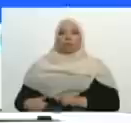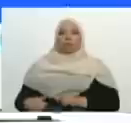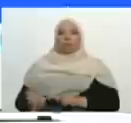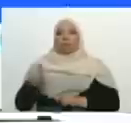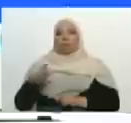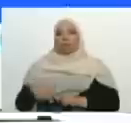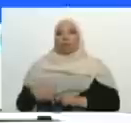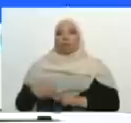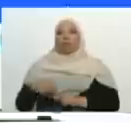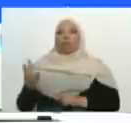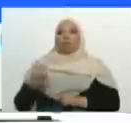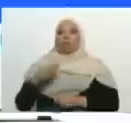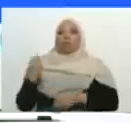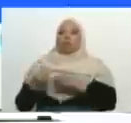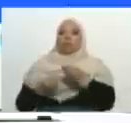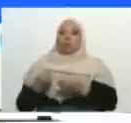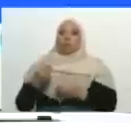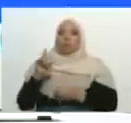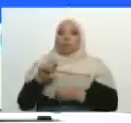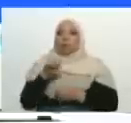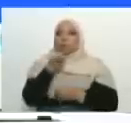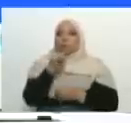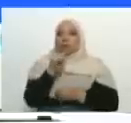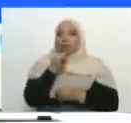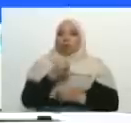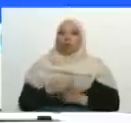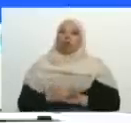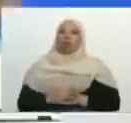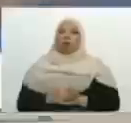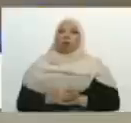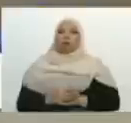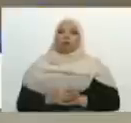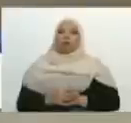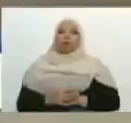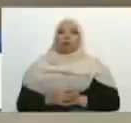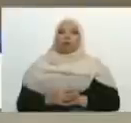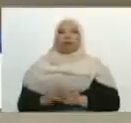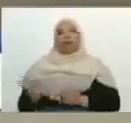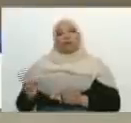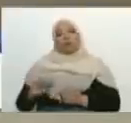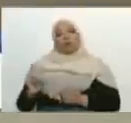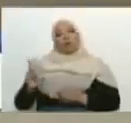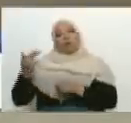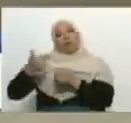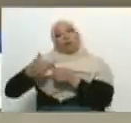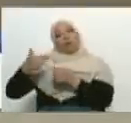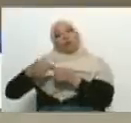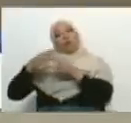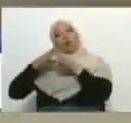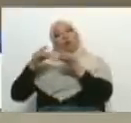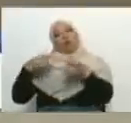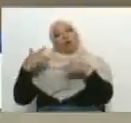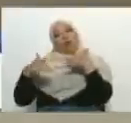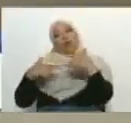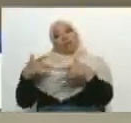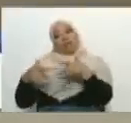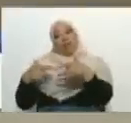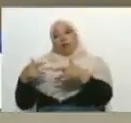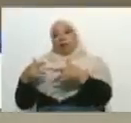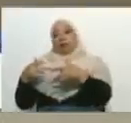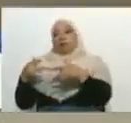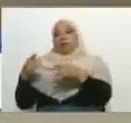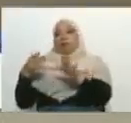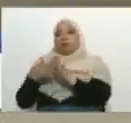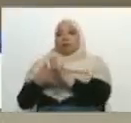tanto a la Cancillería, a la Procuraduría, como a Petróleos de Venezuela, ejercer todas las acciones que signifiquen